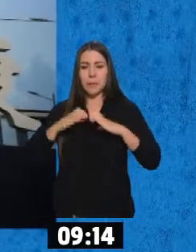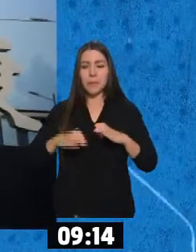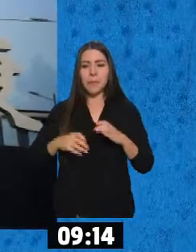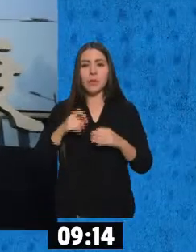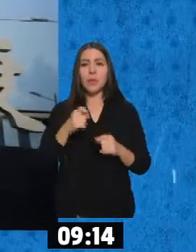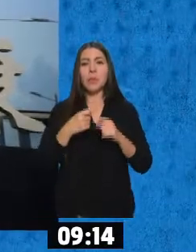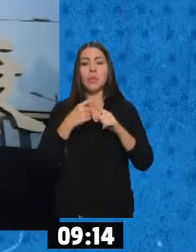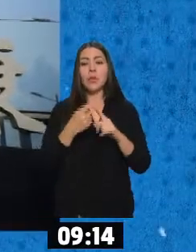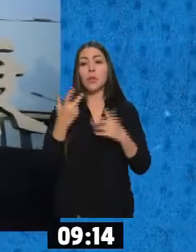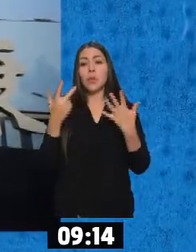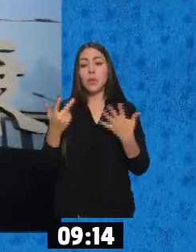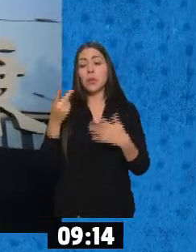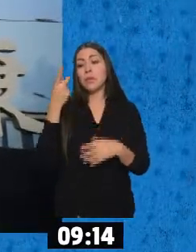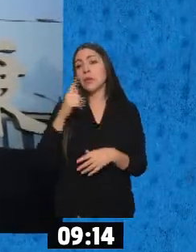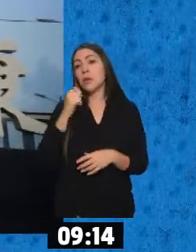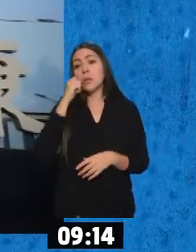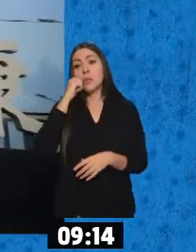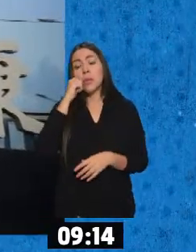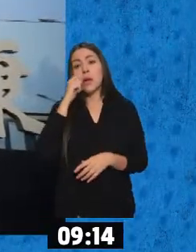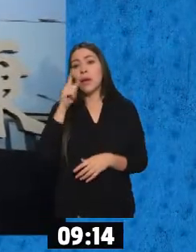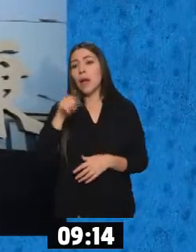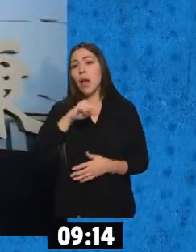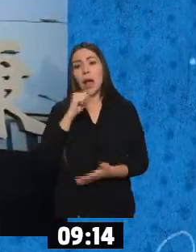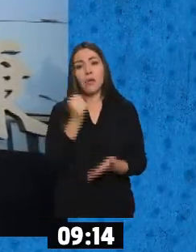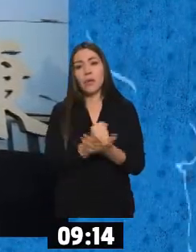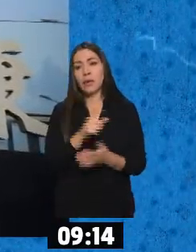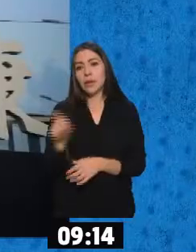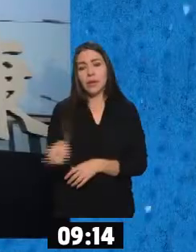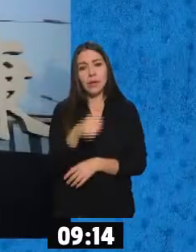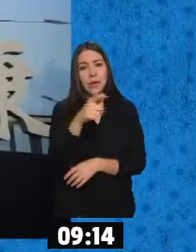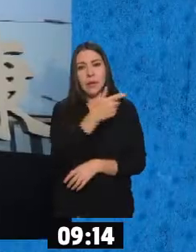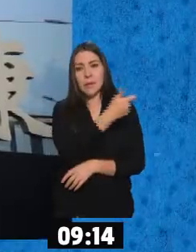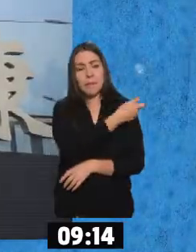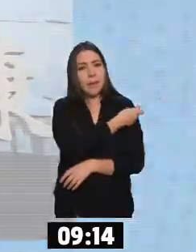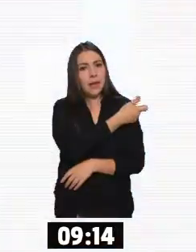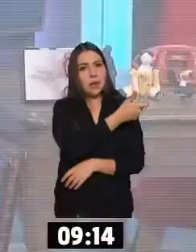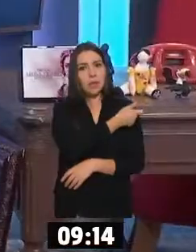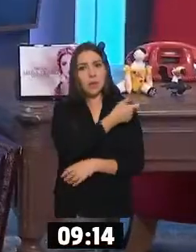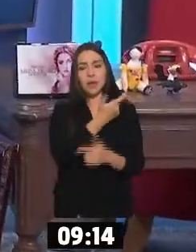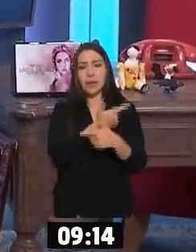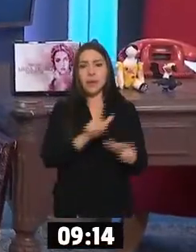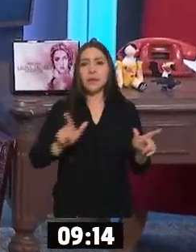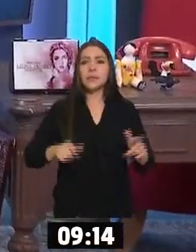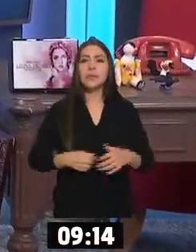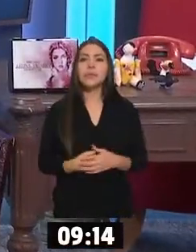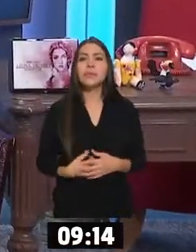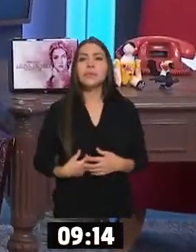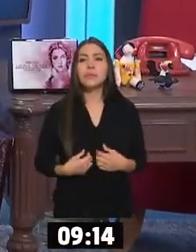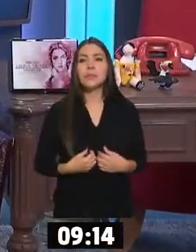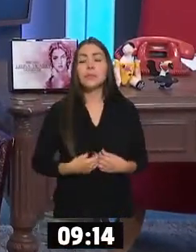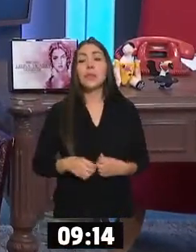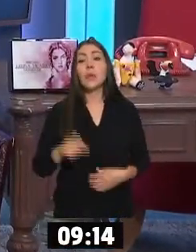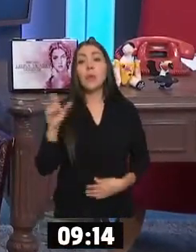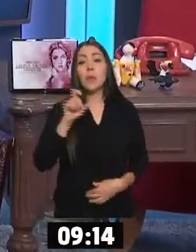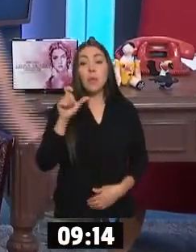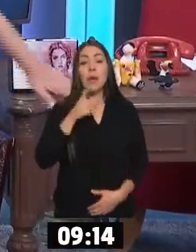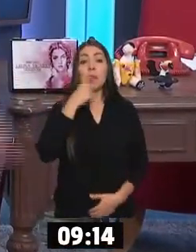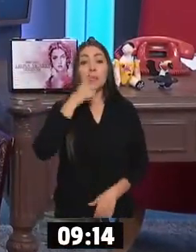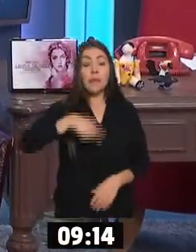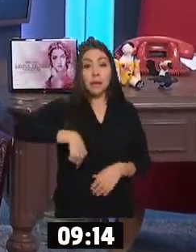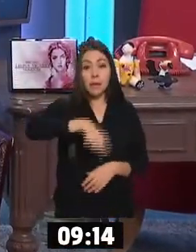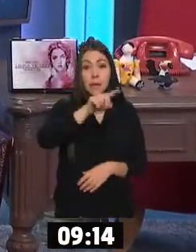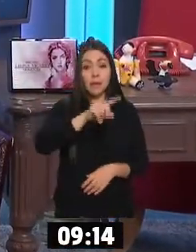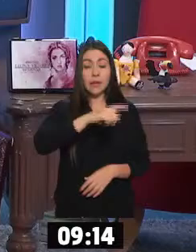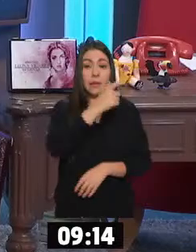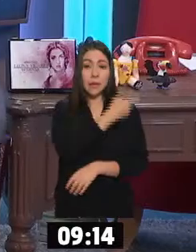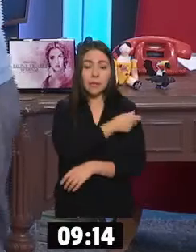ponga acá muy exquisito, ni que fuera sibarita de la. Sí, de la ¿cuál es? vacuna. Sí, no, pues mire, en los Cuando grupos le esos. digan va, usted va. En los